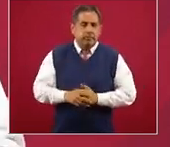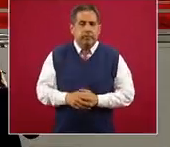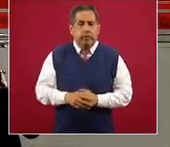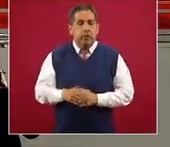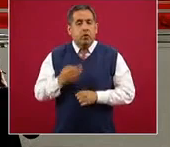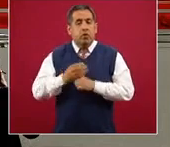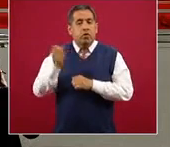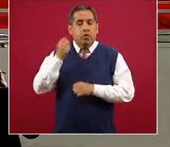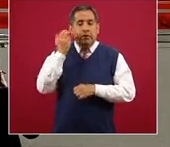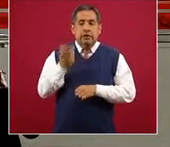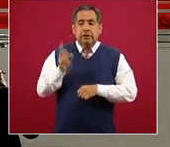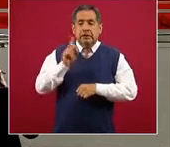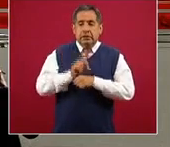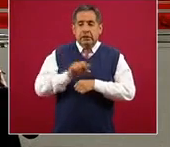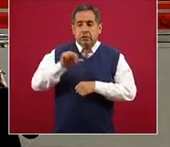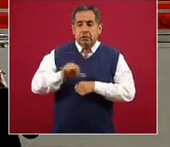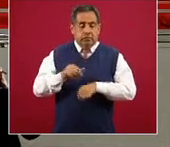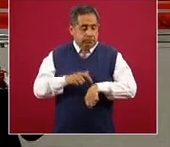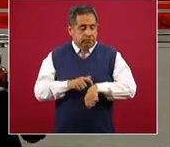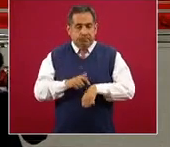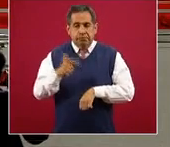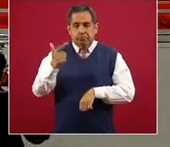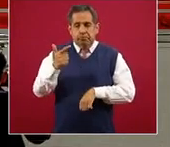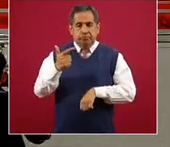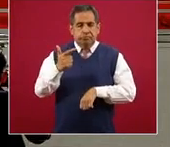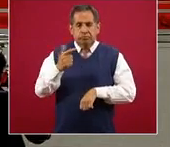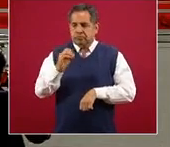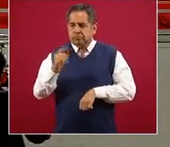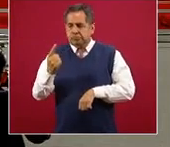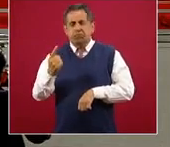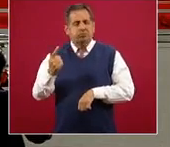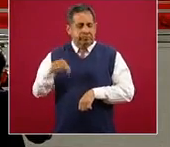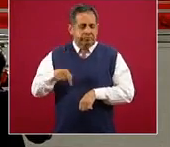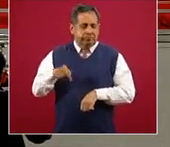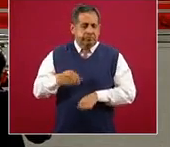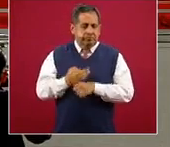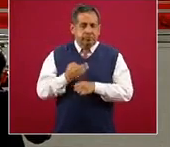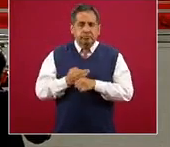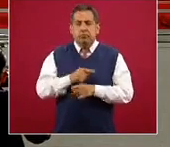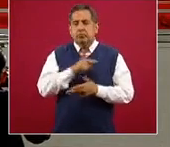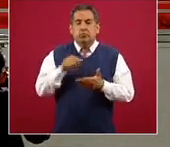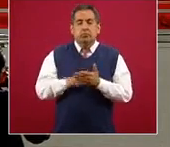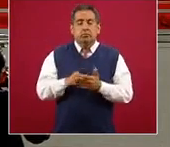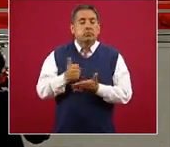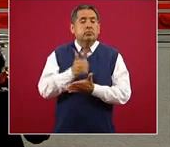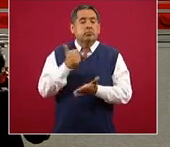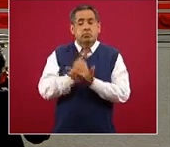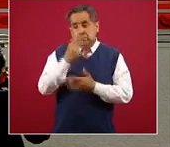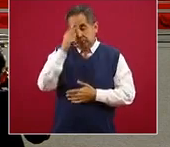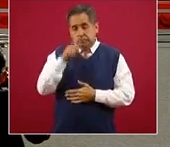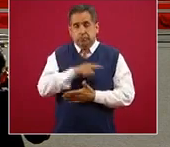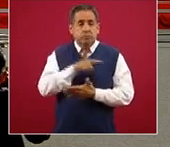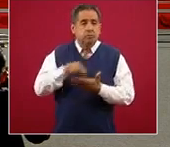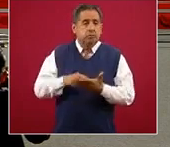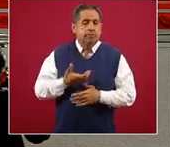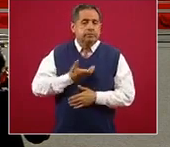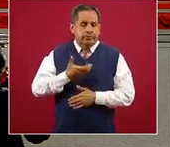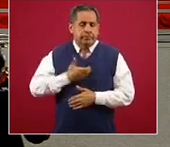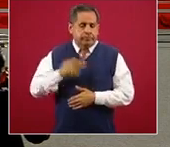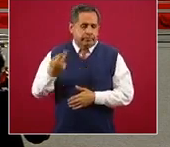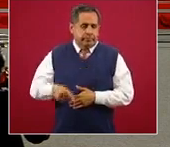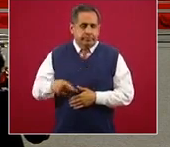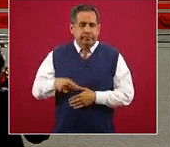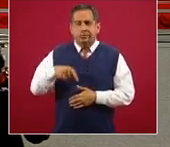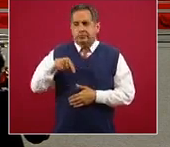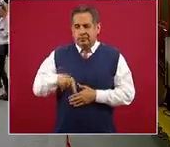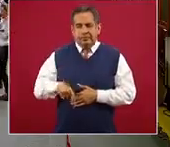conferencia vespertina del día de hoy. Son las 19 horas con 1 minuto. Estamos en la Ciudad de México, en el Palacio Nacional, que es el